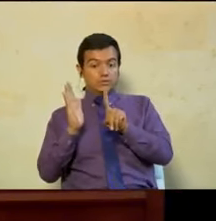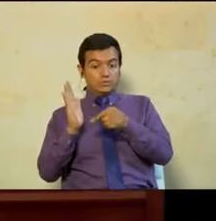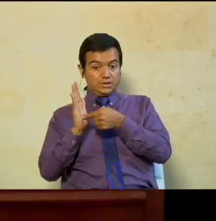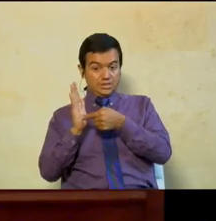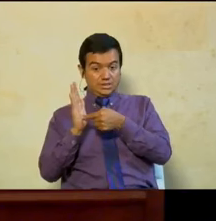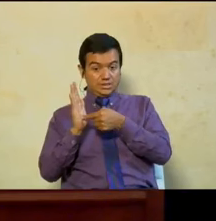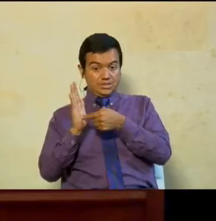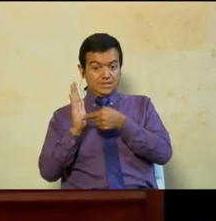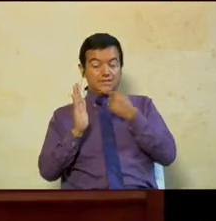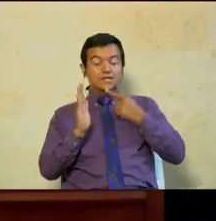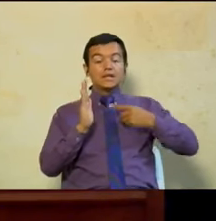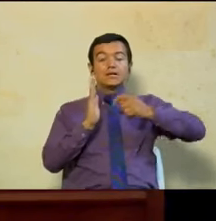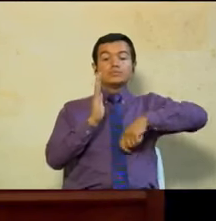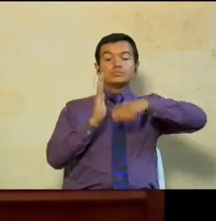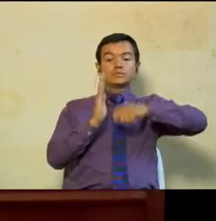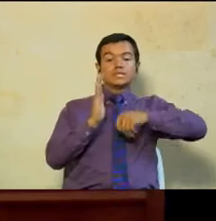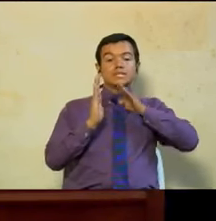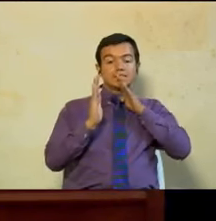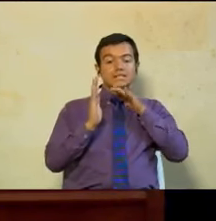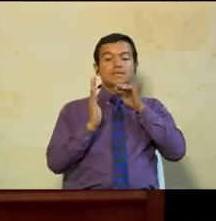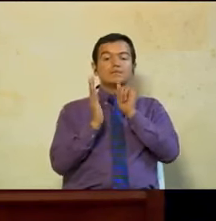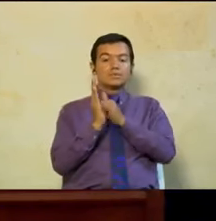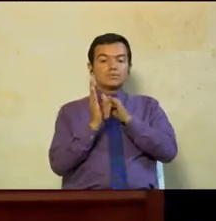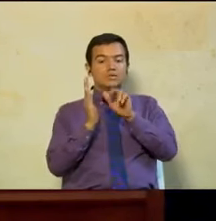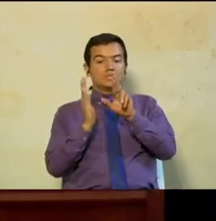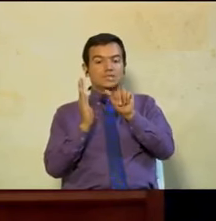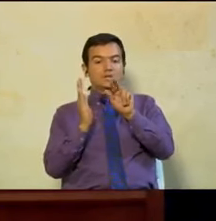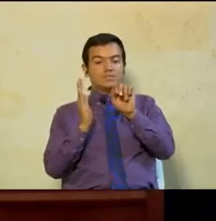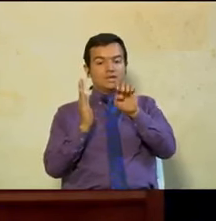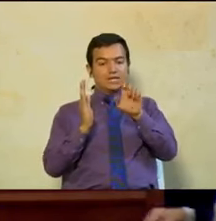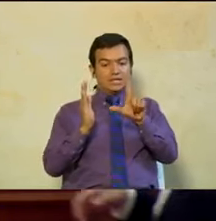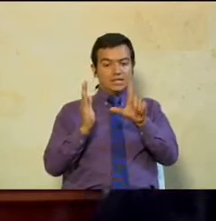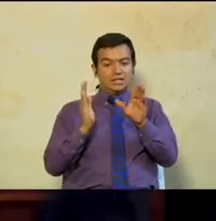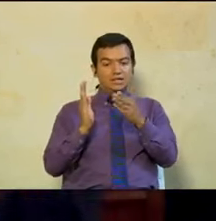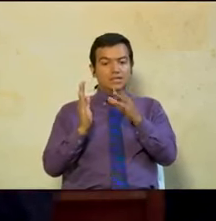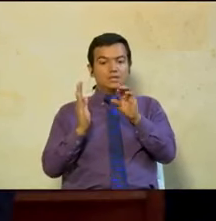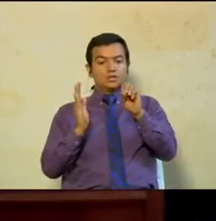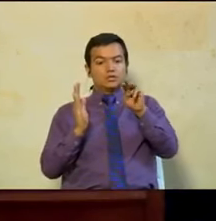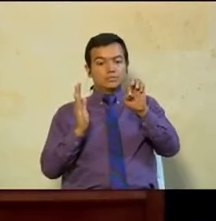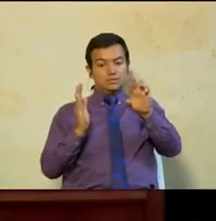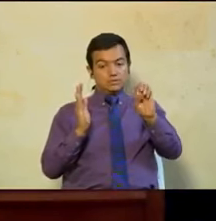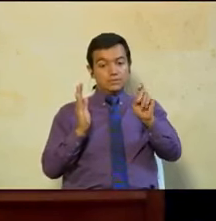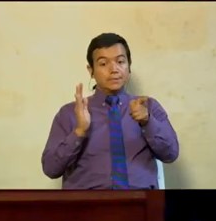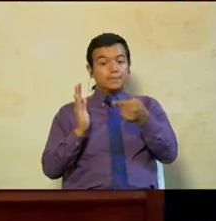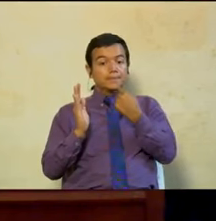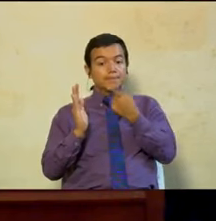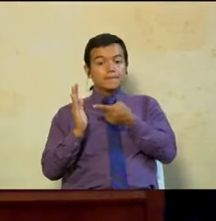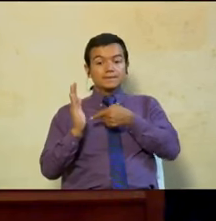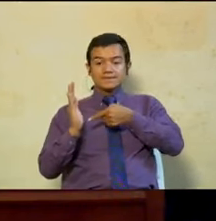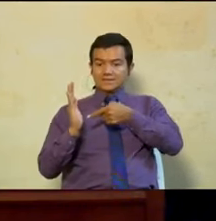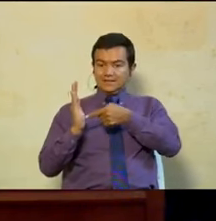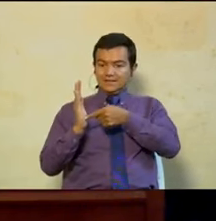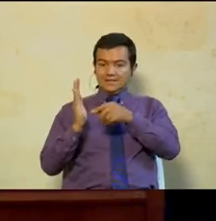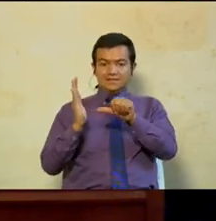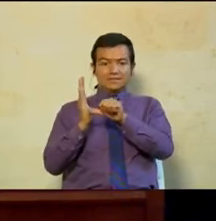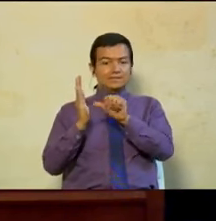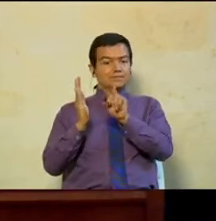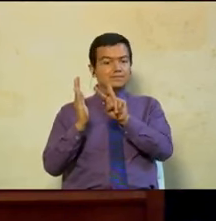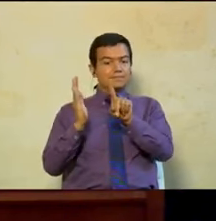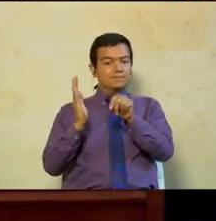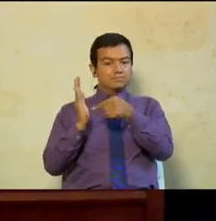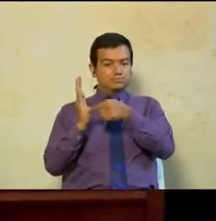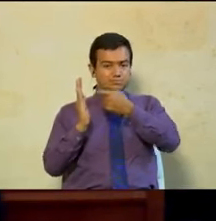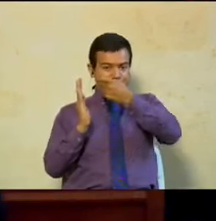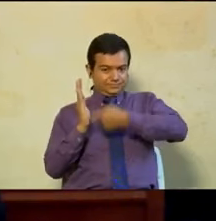la proposición firmada también por el representante Rafael Romero piñeros pide Modificar el artículo 21